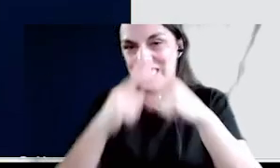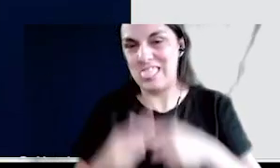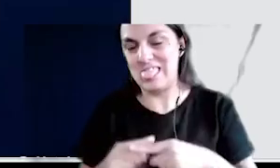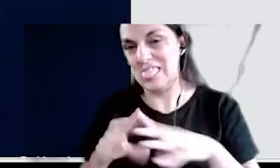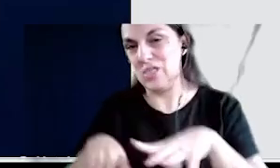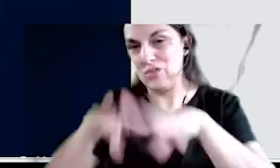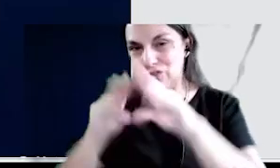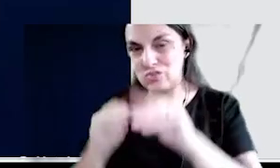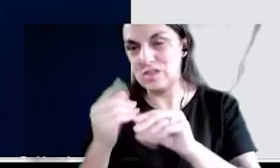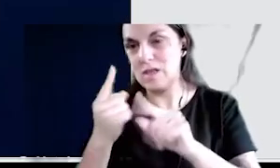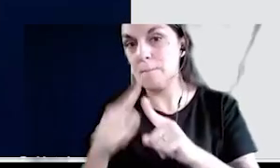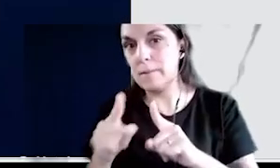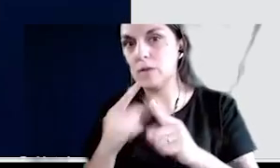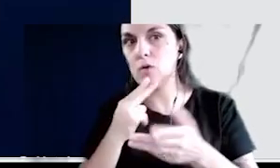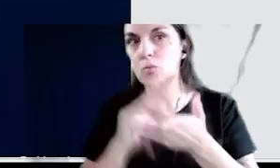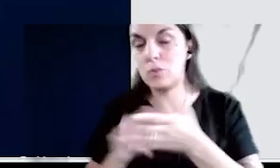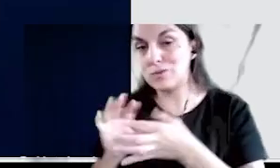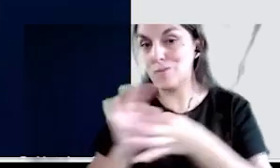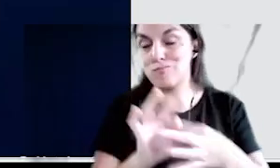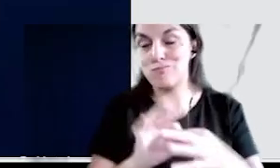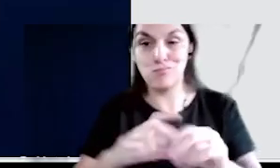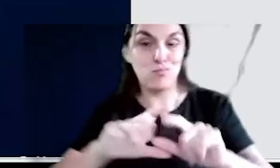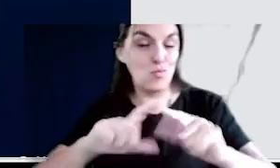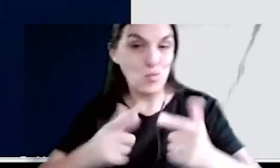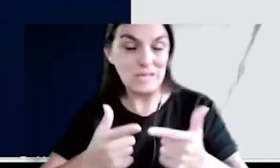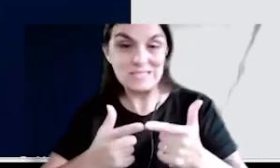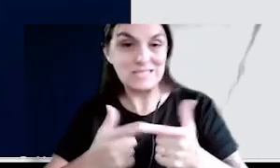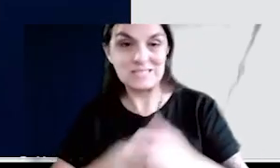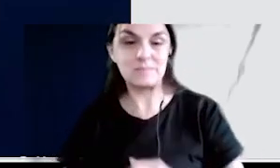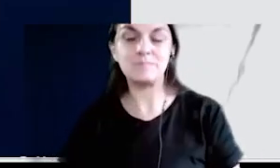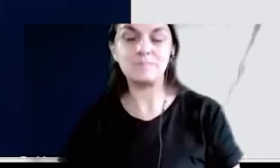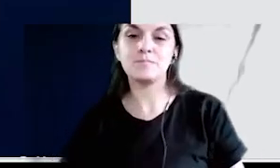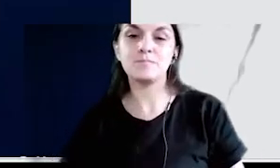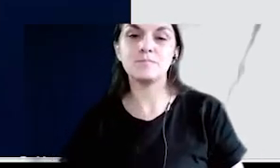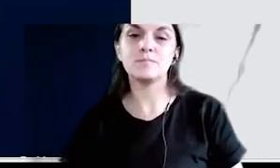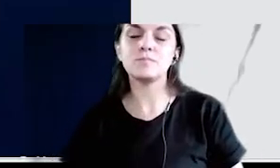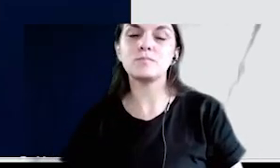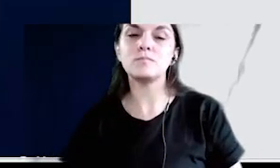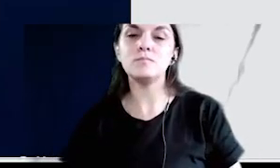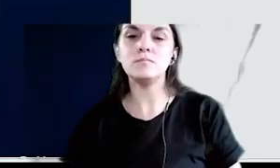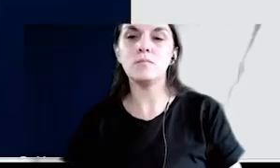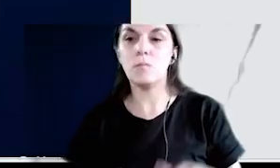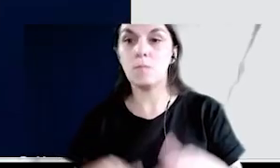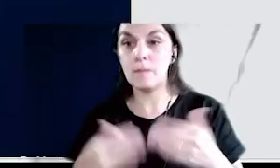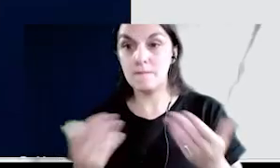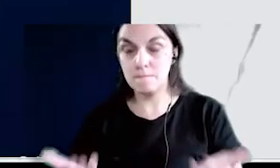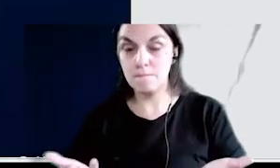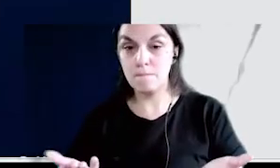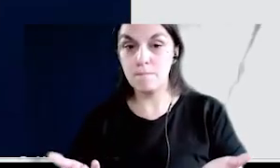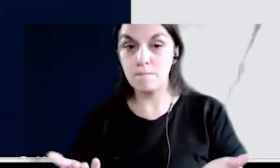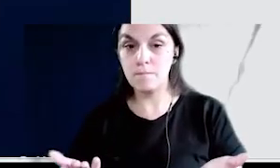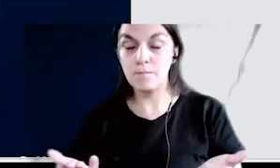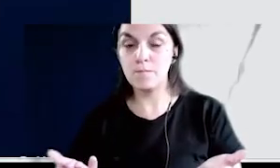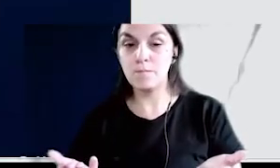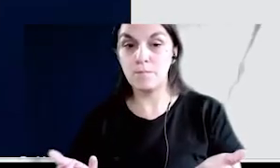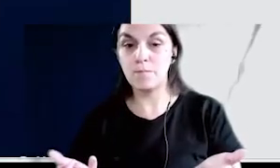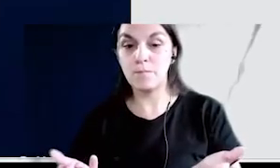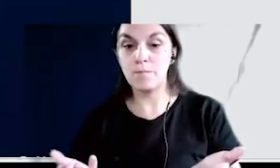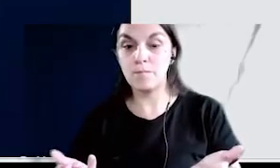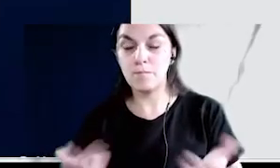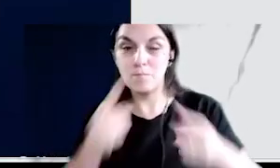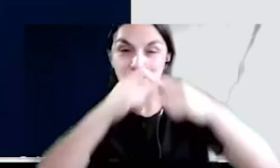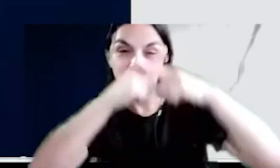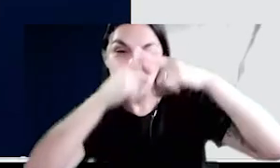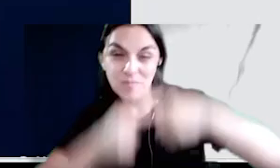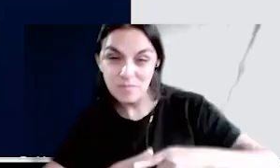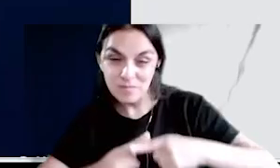la determinación del impuesto, que se consideran no alcanzados. Entonces, eh, uno hace la